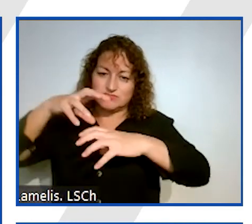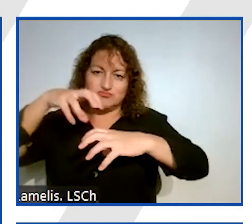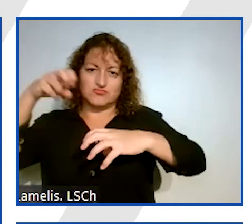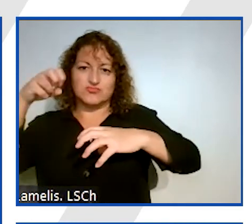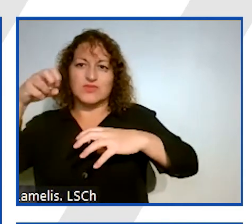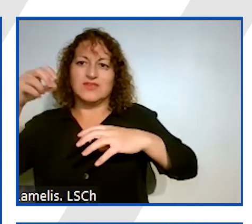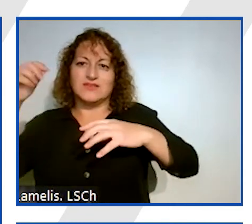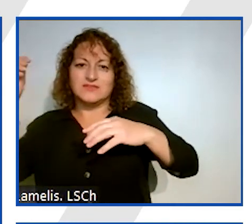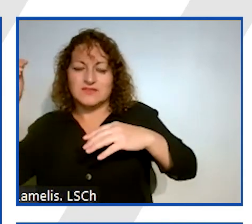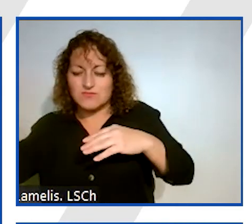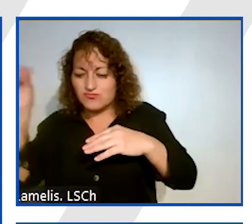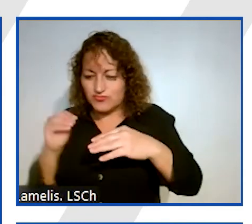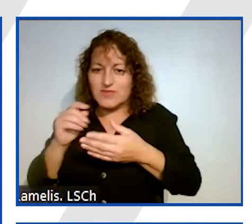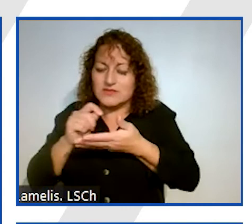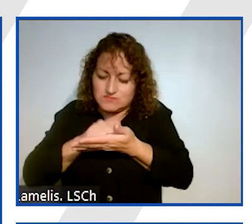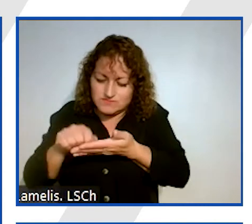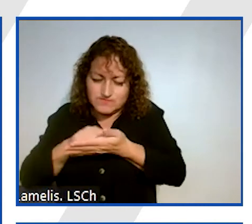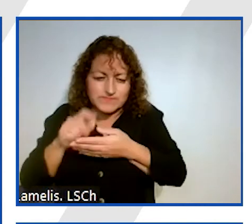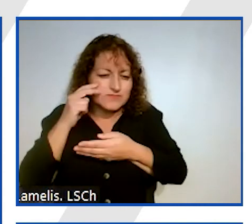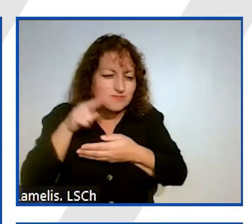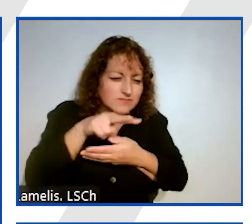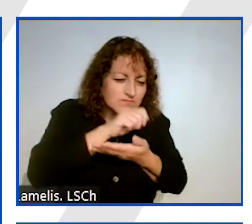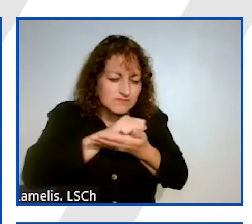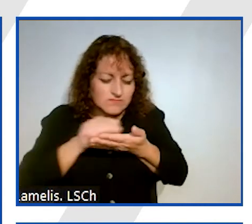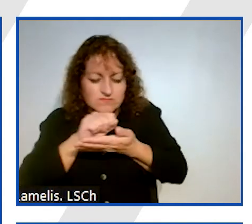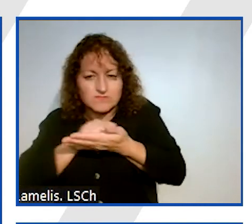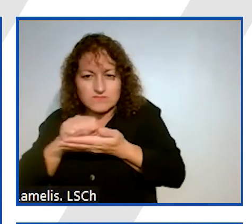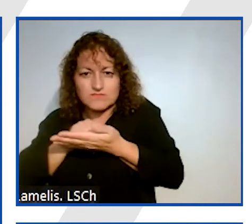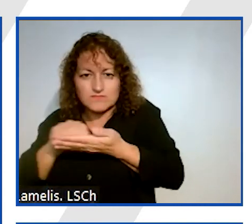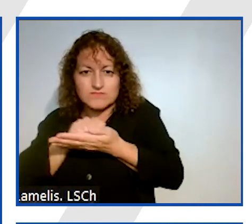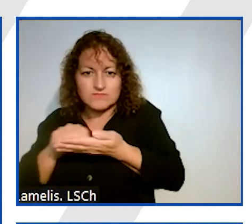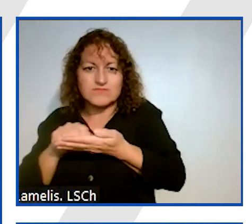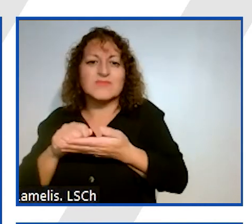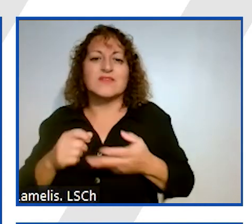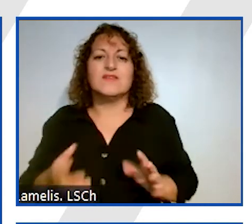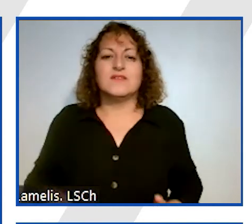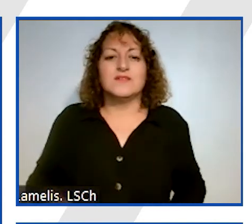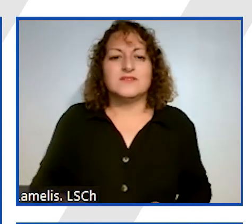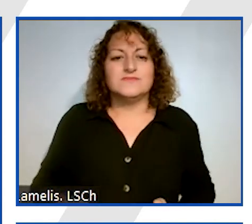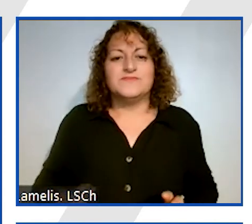la profundidad donde vive. Entonces no solamente tenemos un rango de distribución o